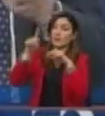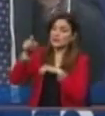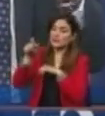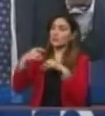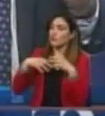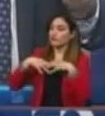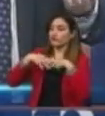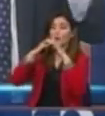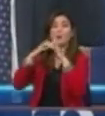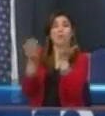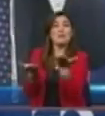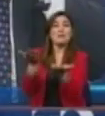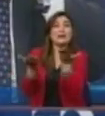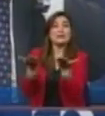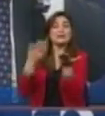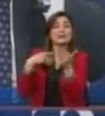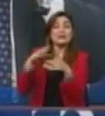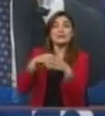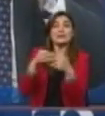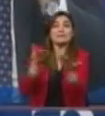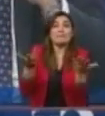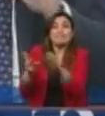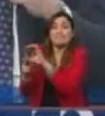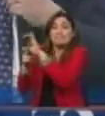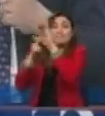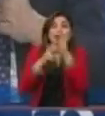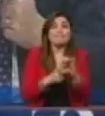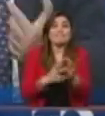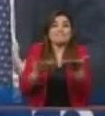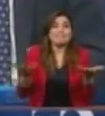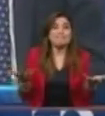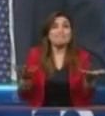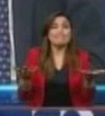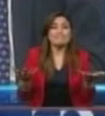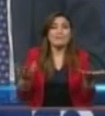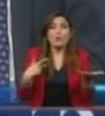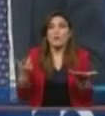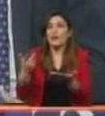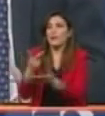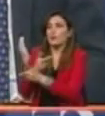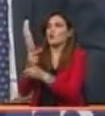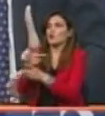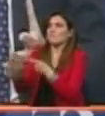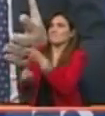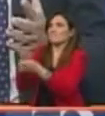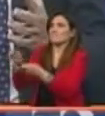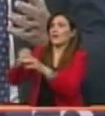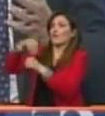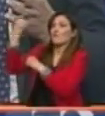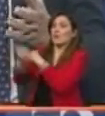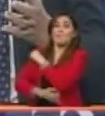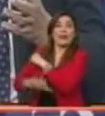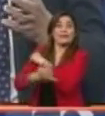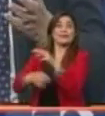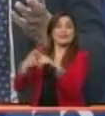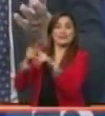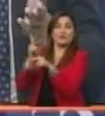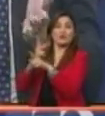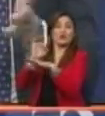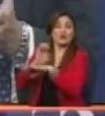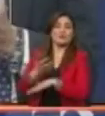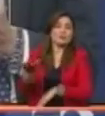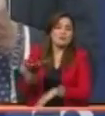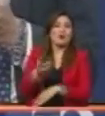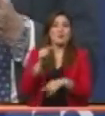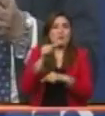pagos, porque si no encontramos dólares de crédito, al menos que nos encontremos en exportación. Y entonces habrá que ir corrigiendo